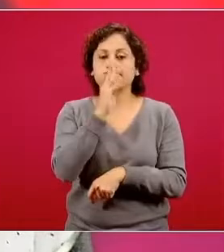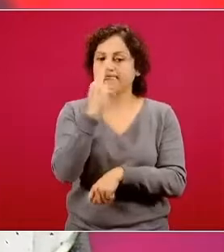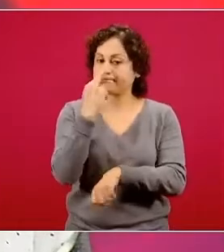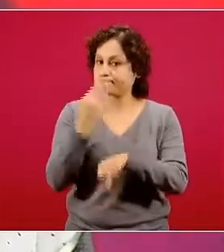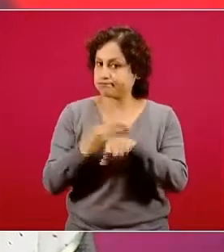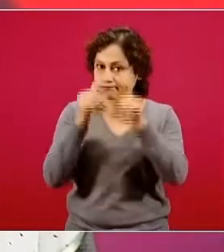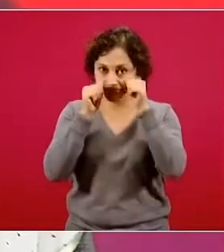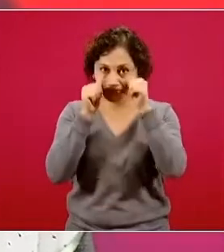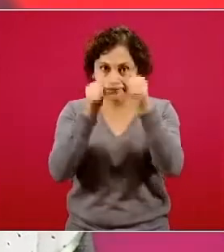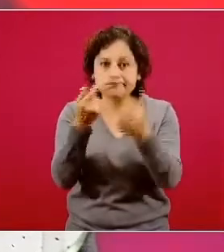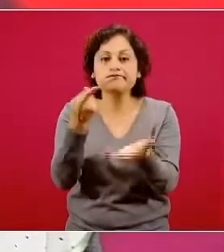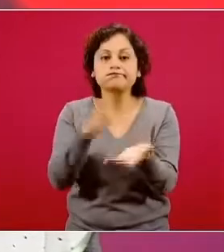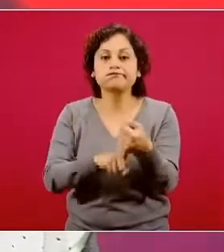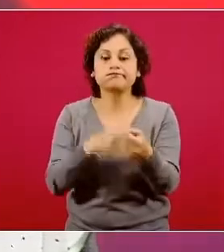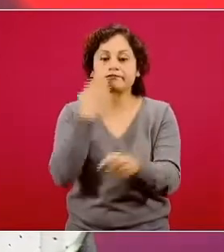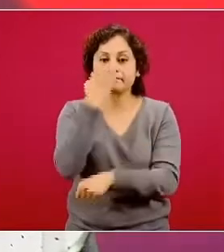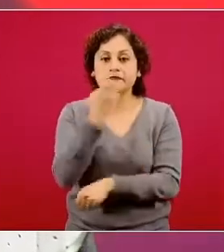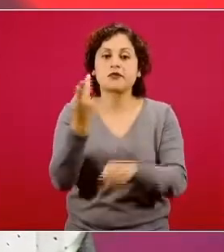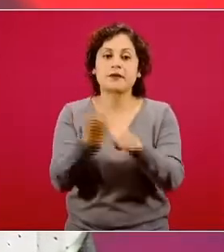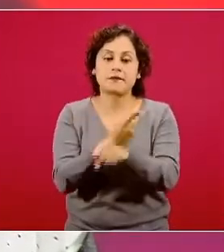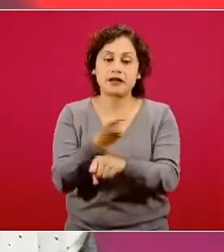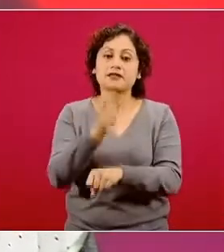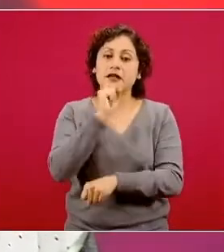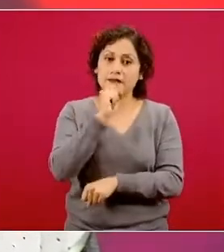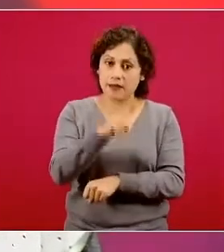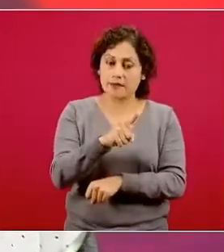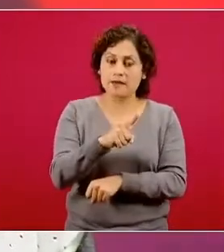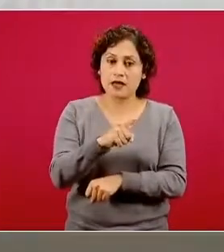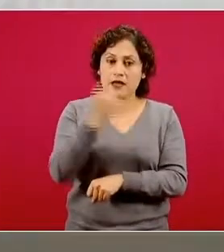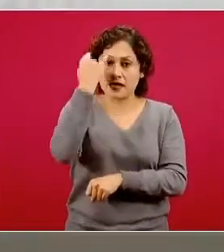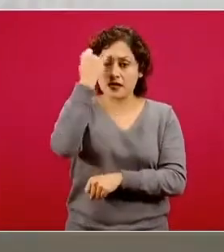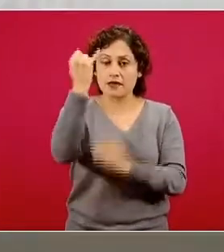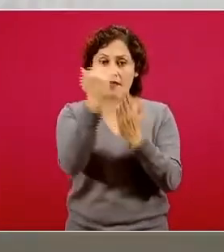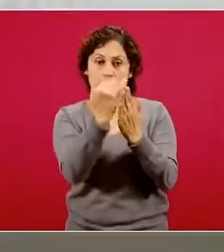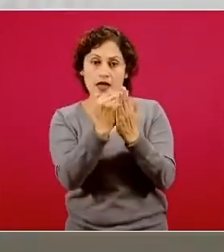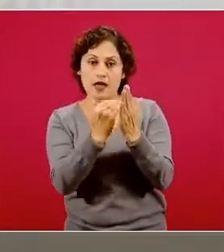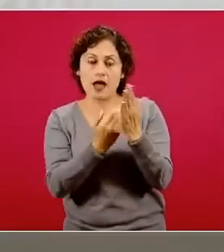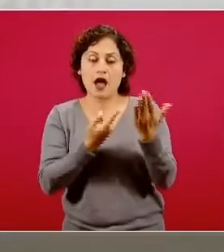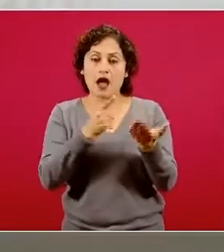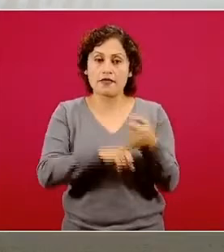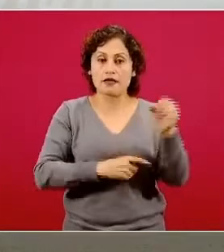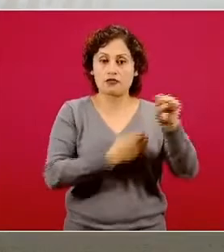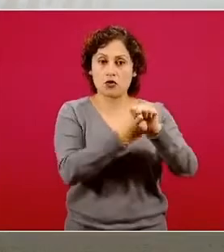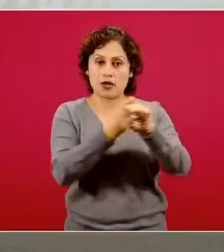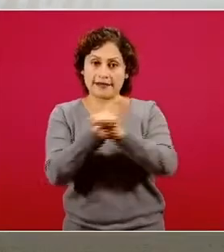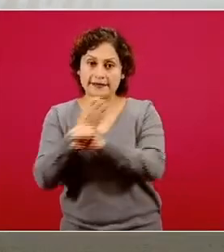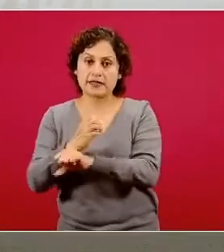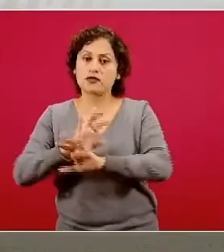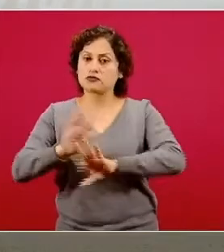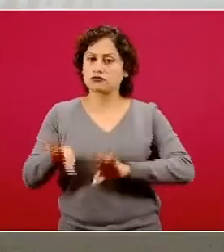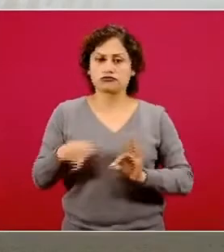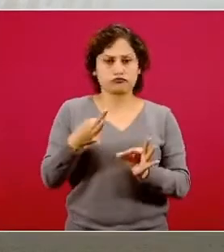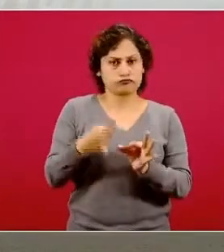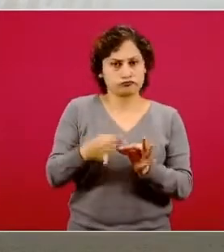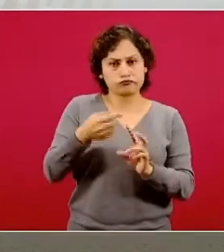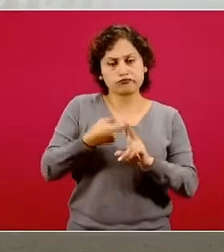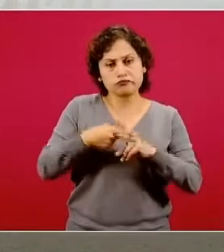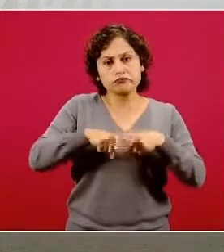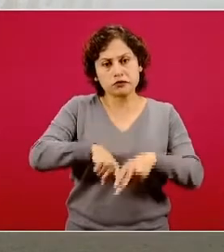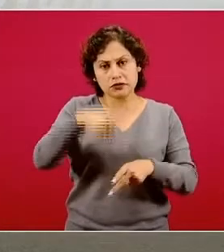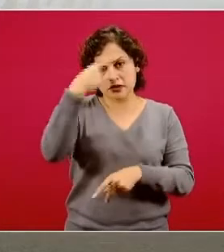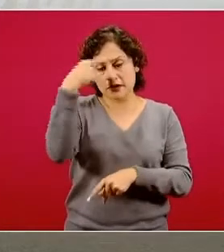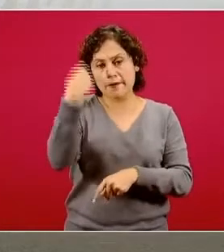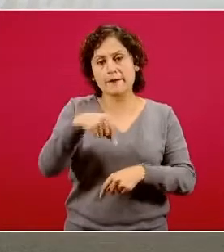plan y los planes estatales están listos para empezar a llevarse a cabo y